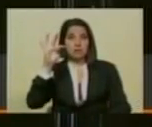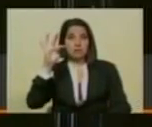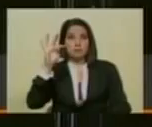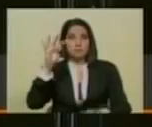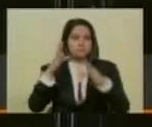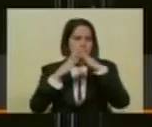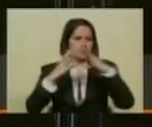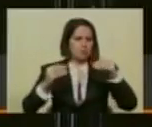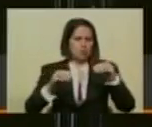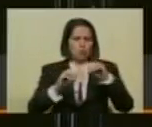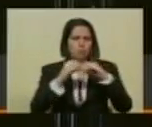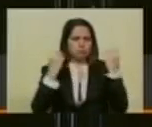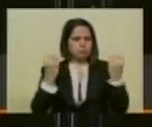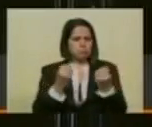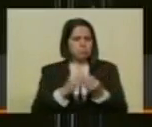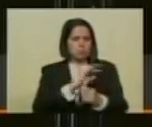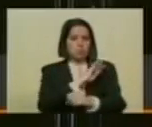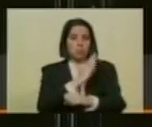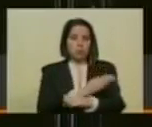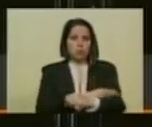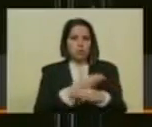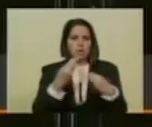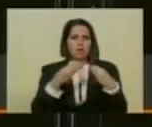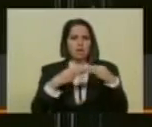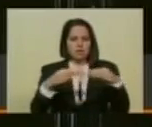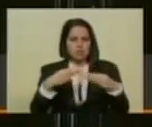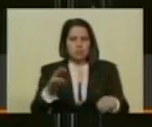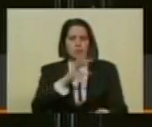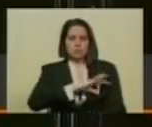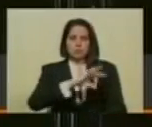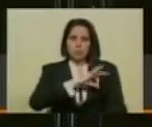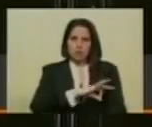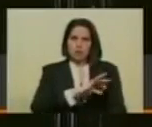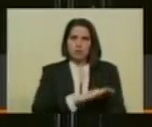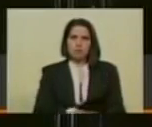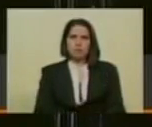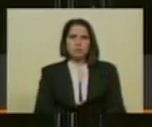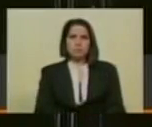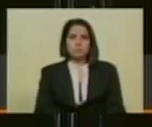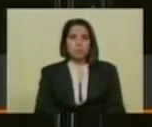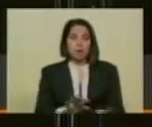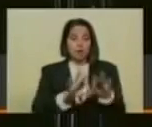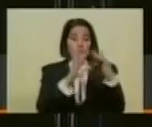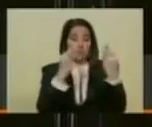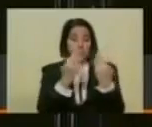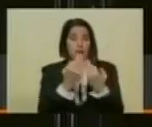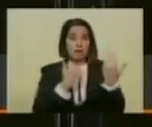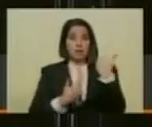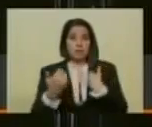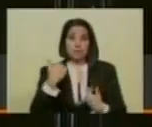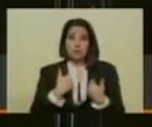todos los órganos del poder ciudadano, del poder público, los familiares de las víctimas.